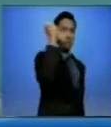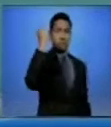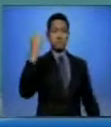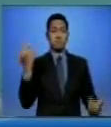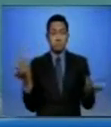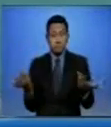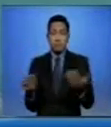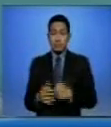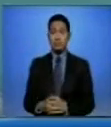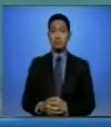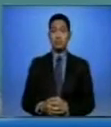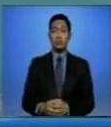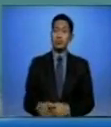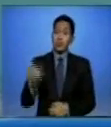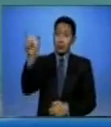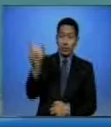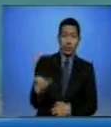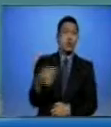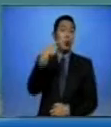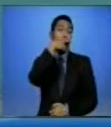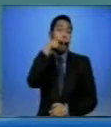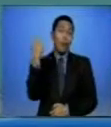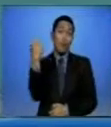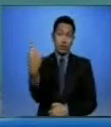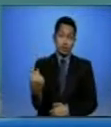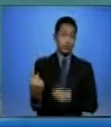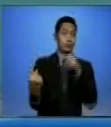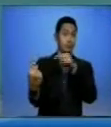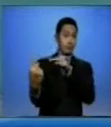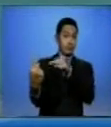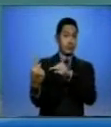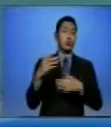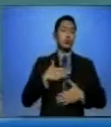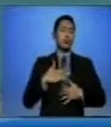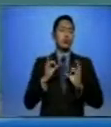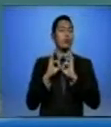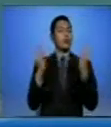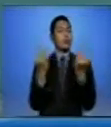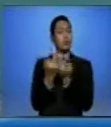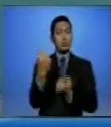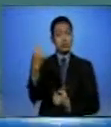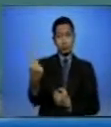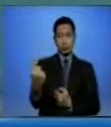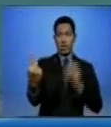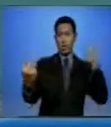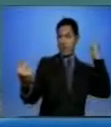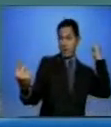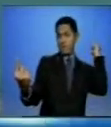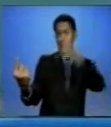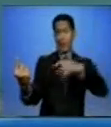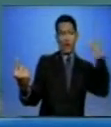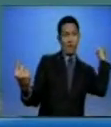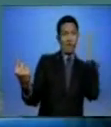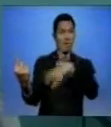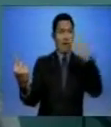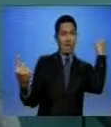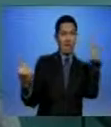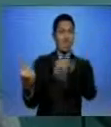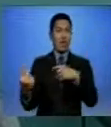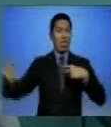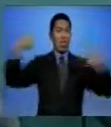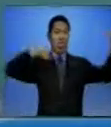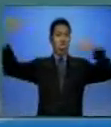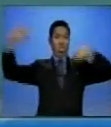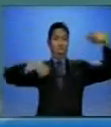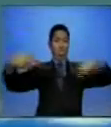esos, al compañero de nuestra familia que Caiga, ya atacar como 30 lanzas, aproximadamente